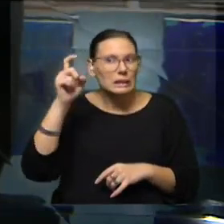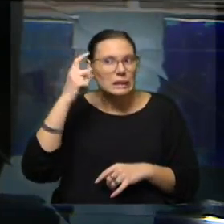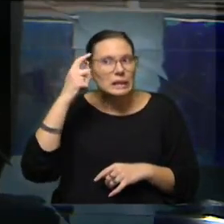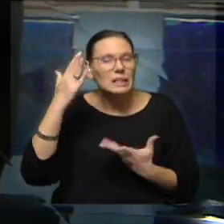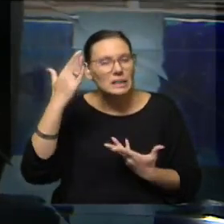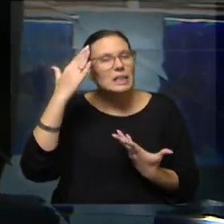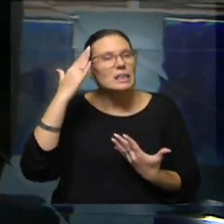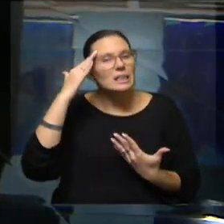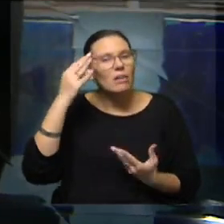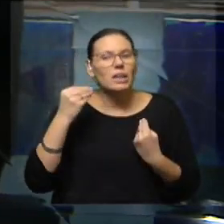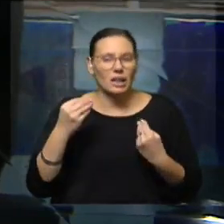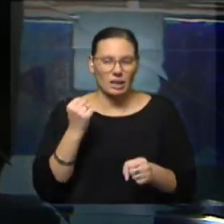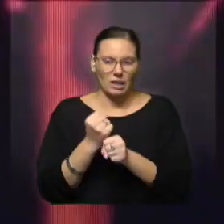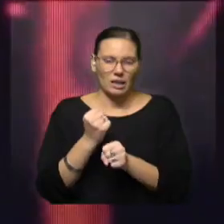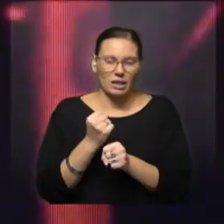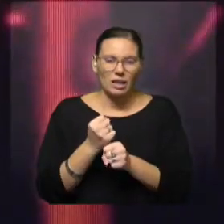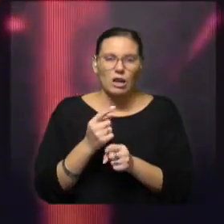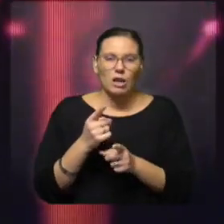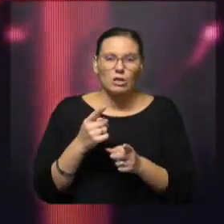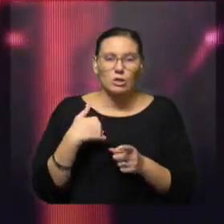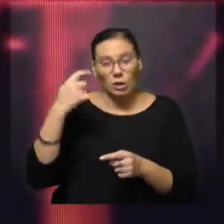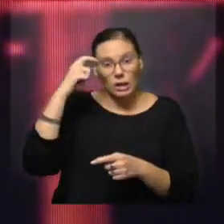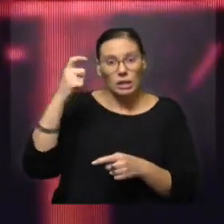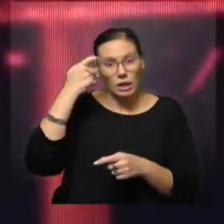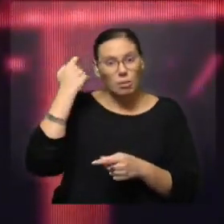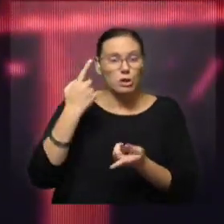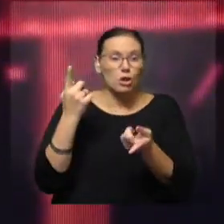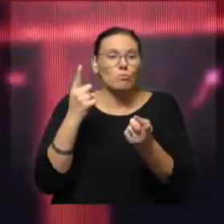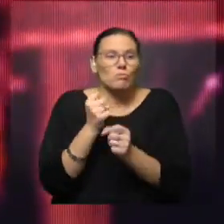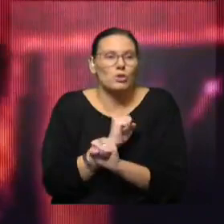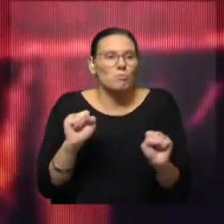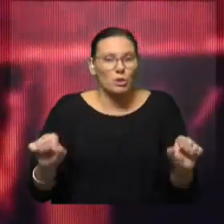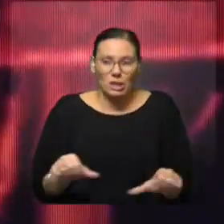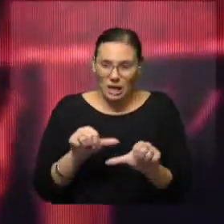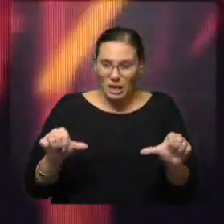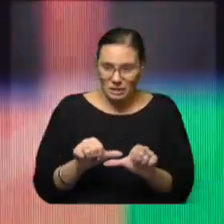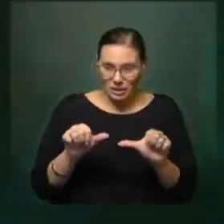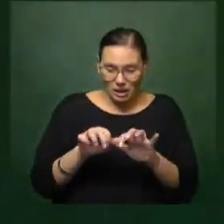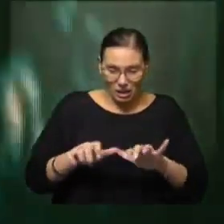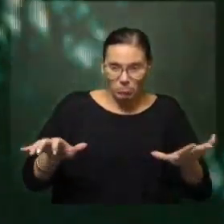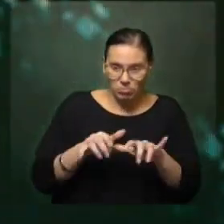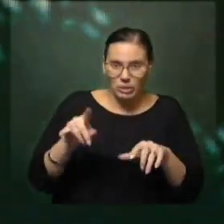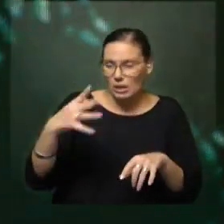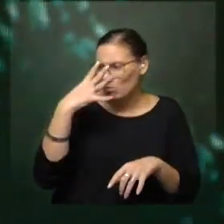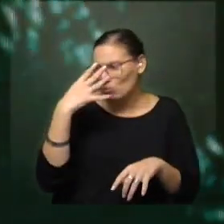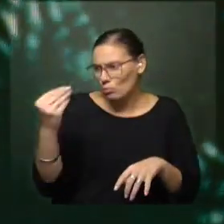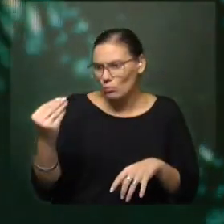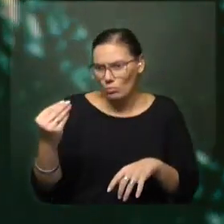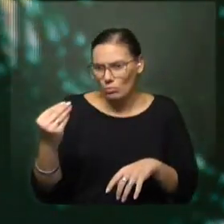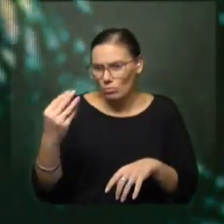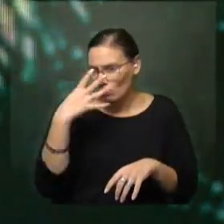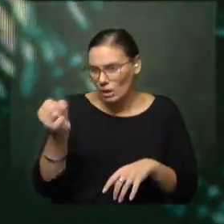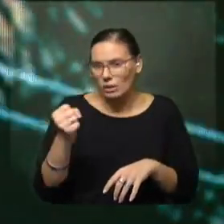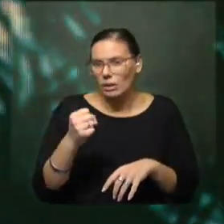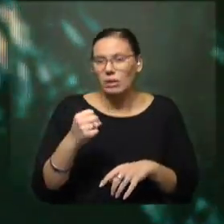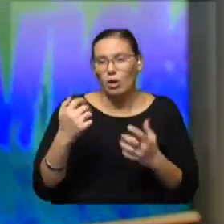lo que está bueno de a veces trabajar con alguien que yo tenía la idea, pero no estaba pudiendo como sacarla del todo y él me entendió enseguida y ahí me lo